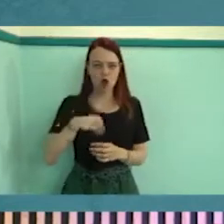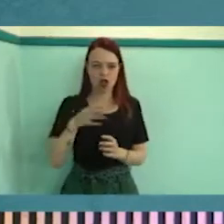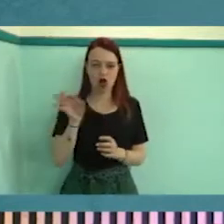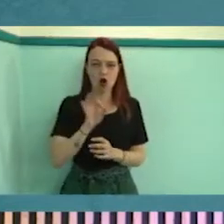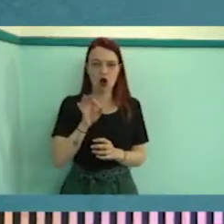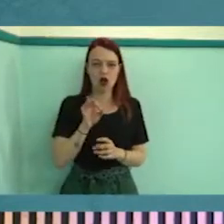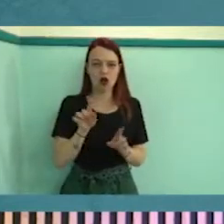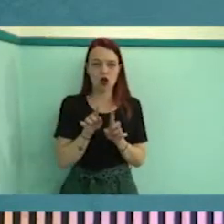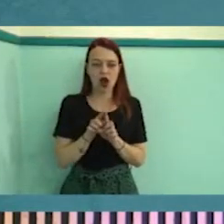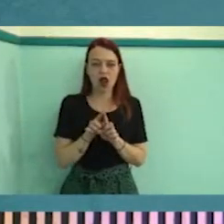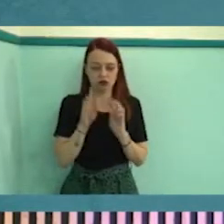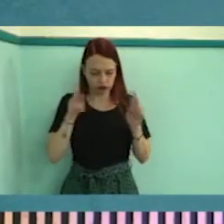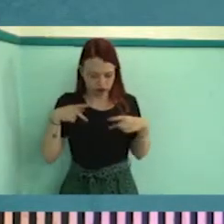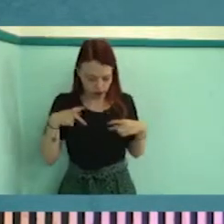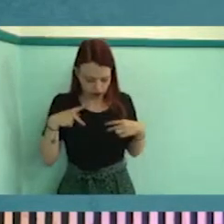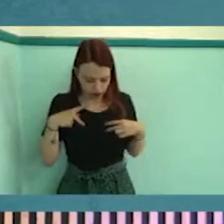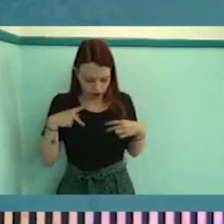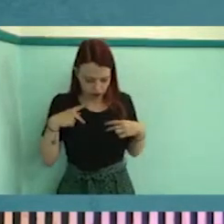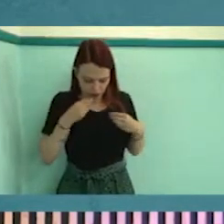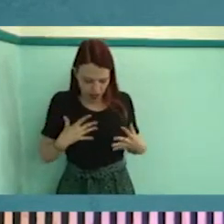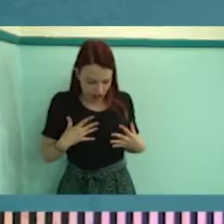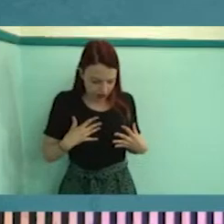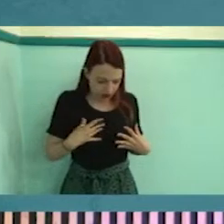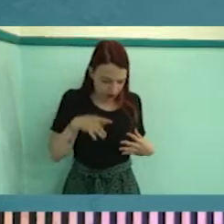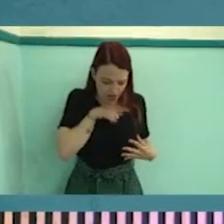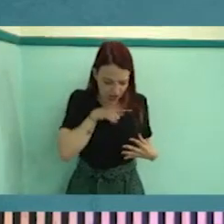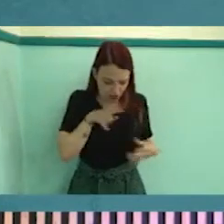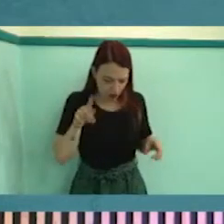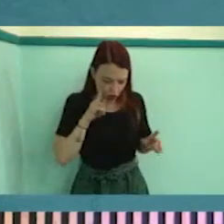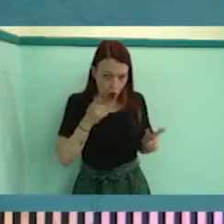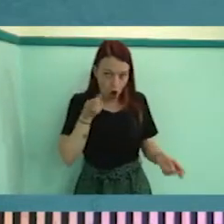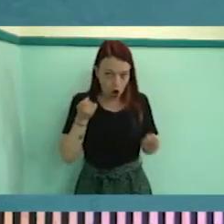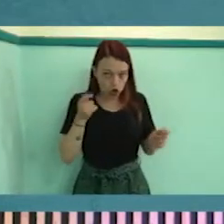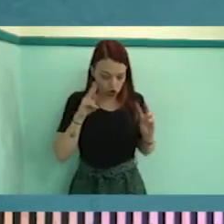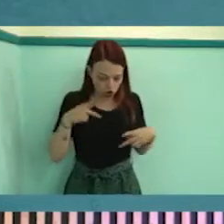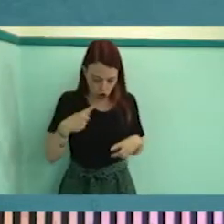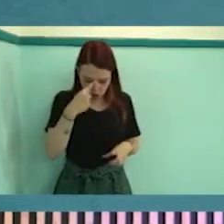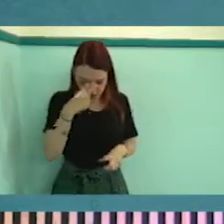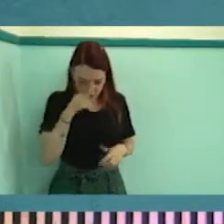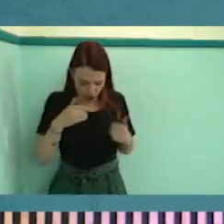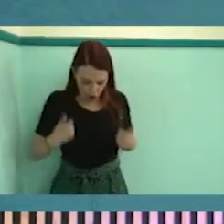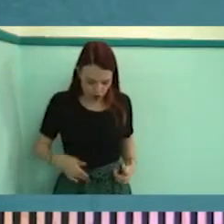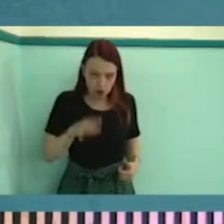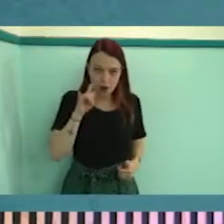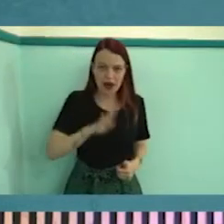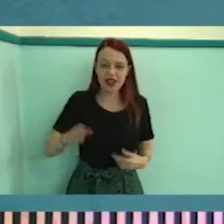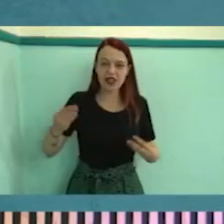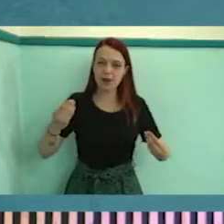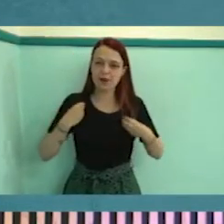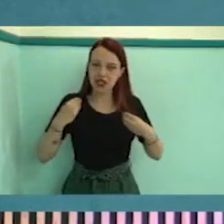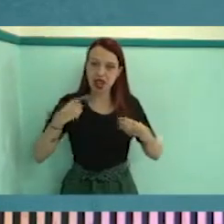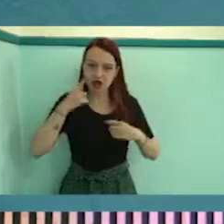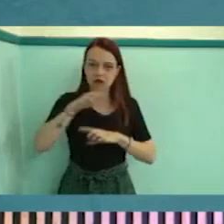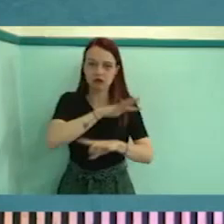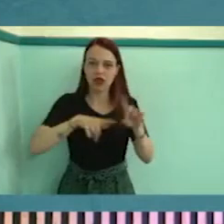a decir decir el body checking o la o la obsesión por chequear nuestro cuerpo no y estar como que nuestra vida gira alrededor de cómo se ve a